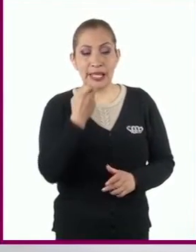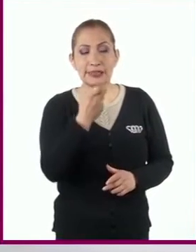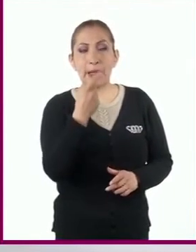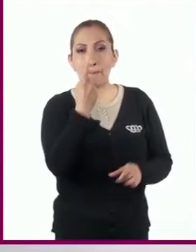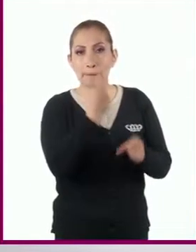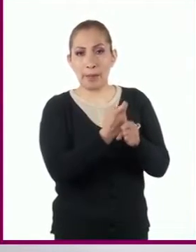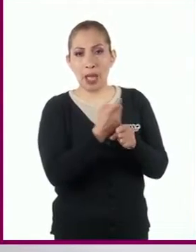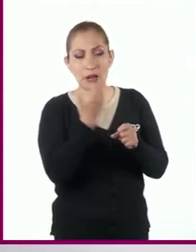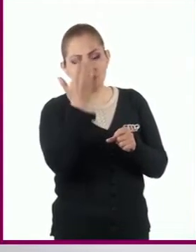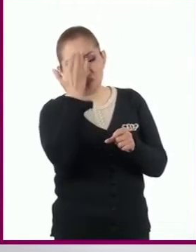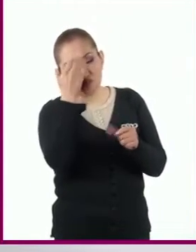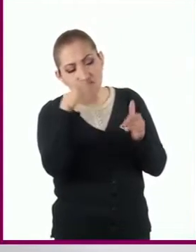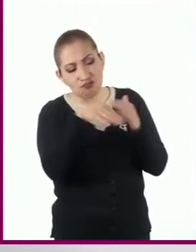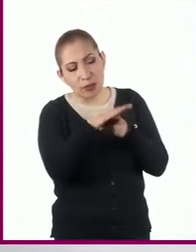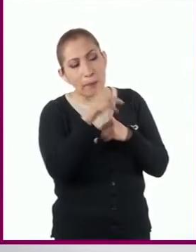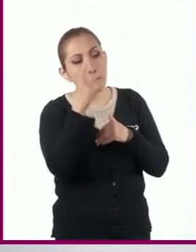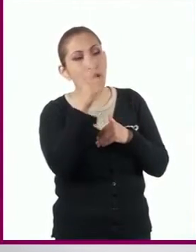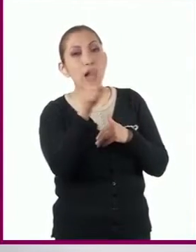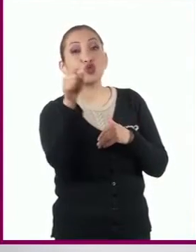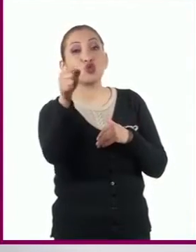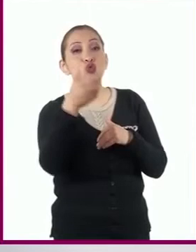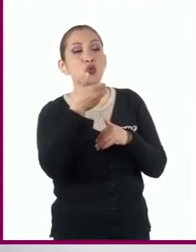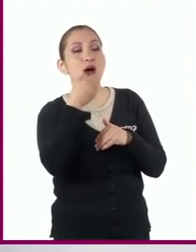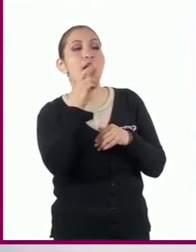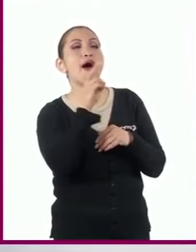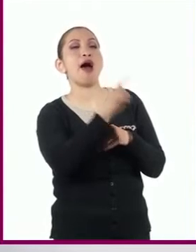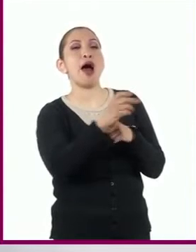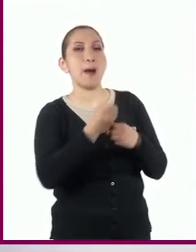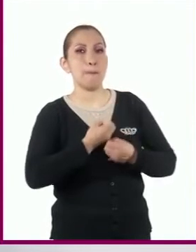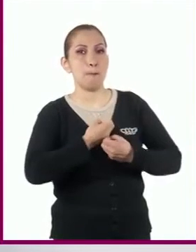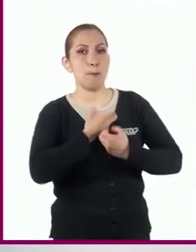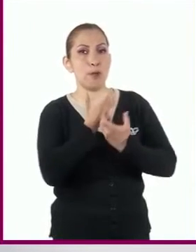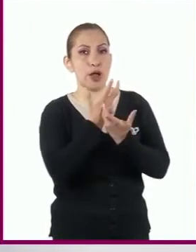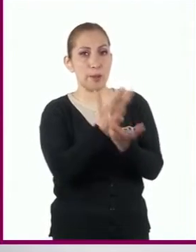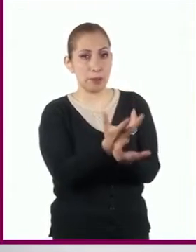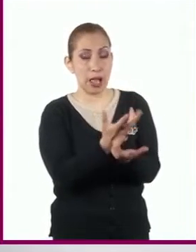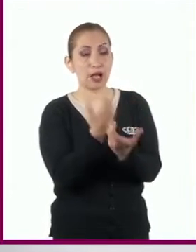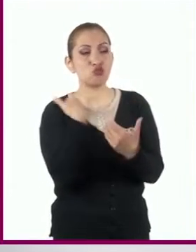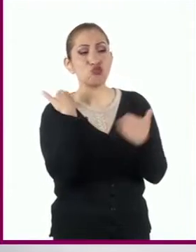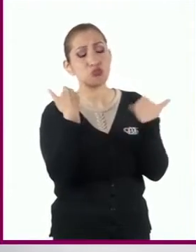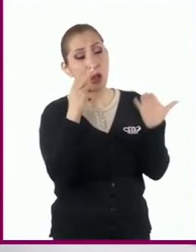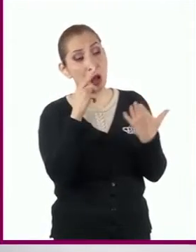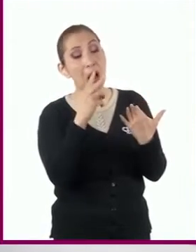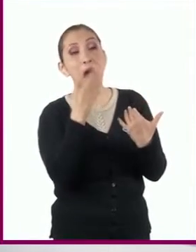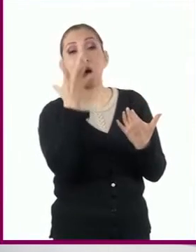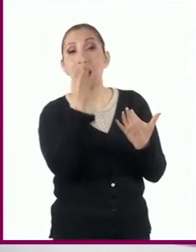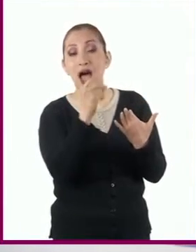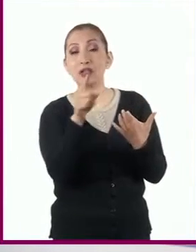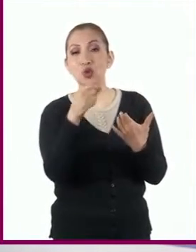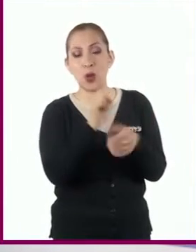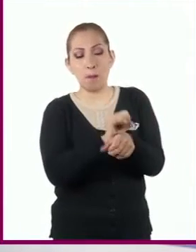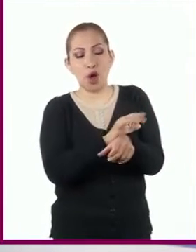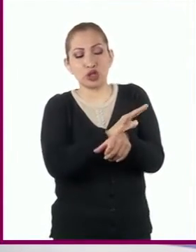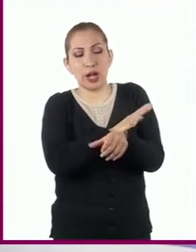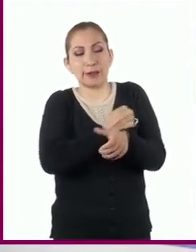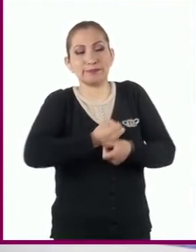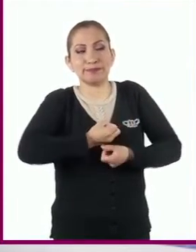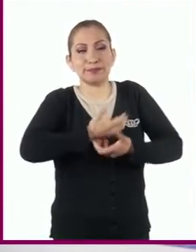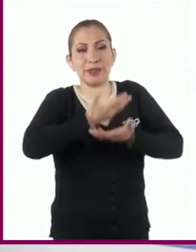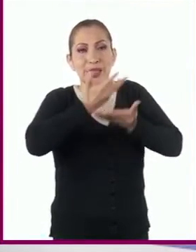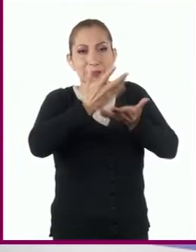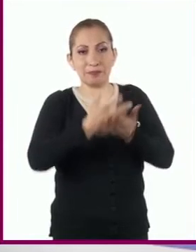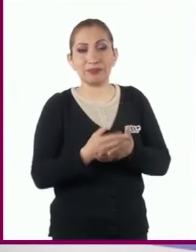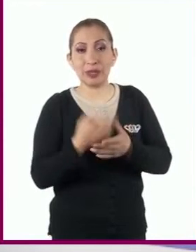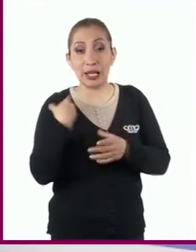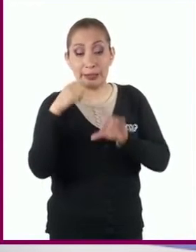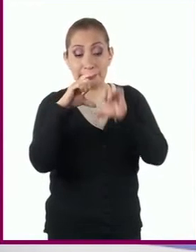un primer acercamiento para que se familiaricen con los poemas, los disfruten y dejen que sus emociones fluyan.